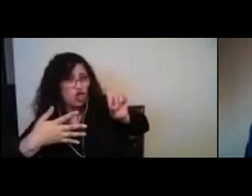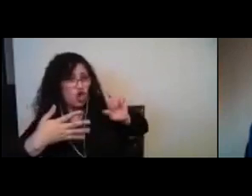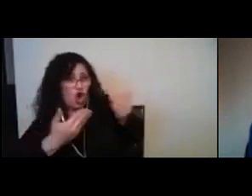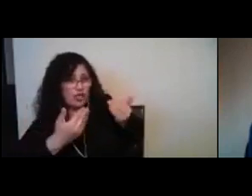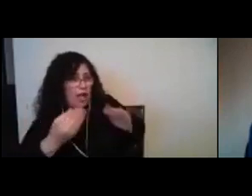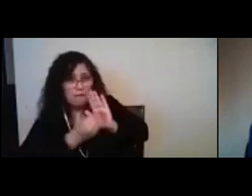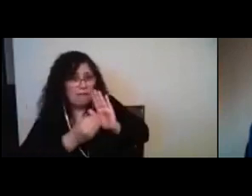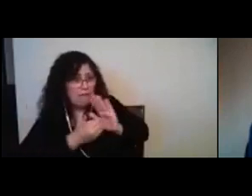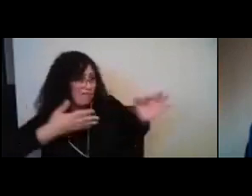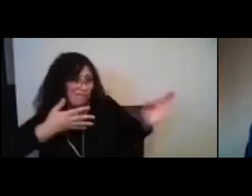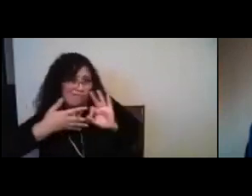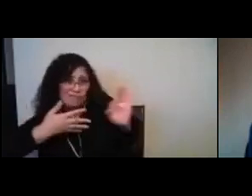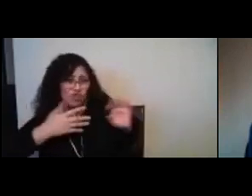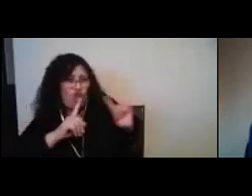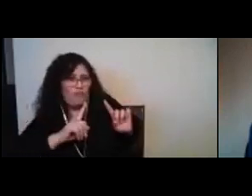como dato